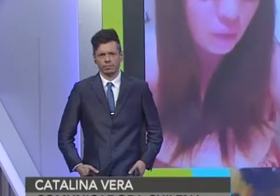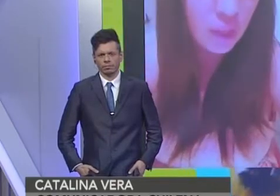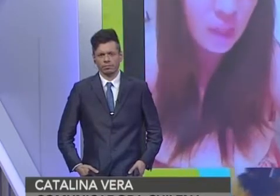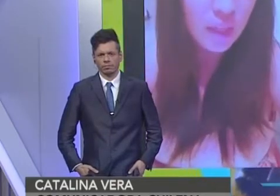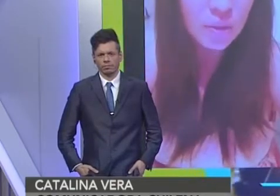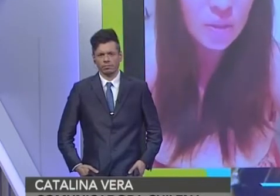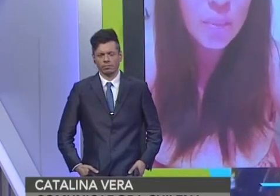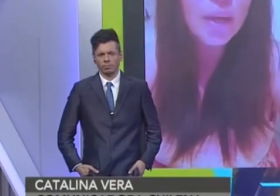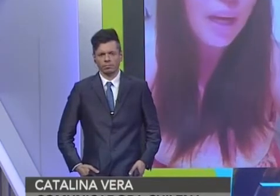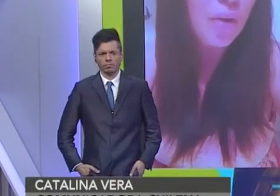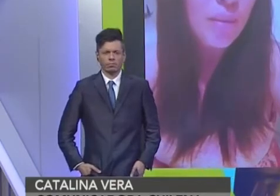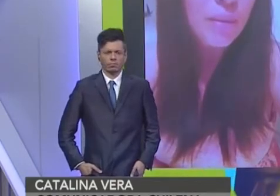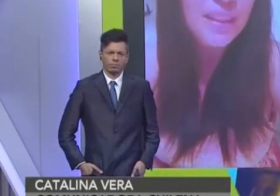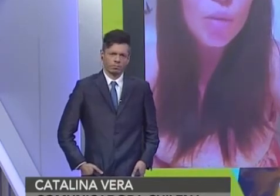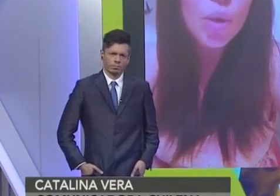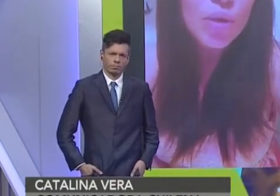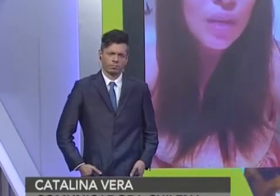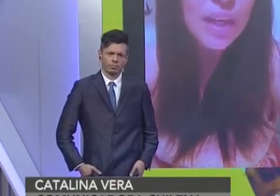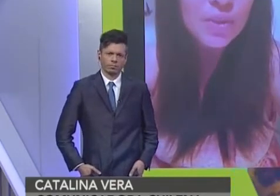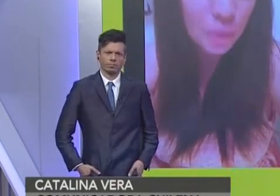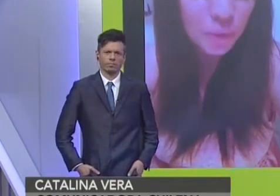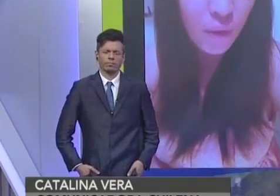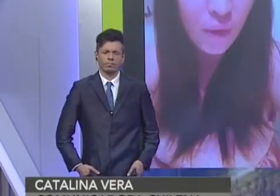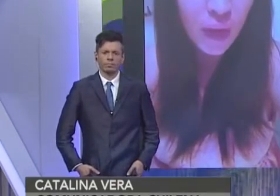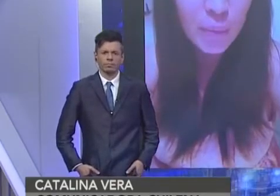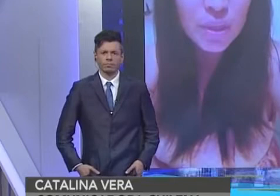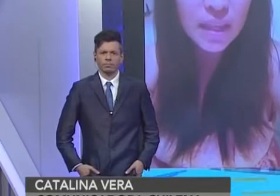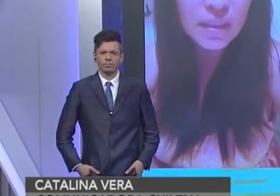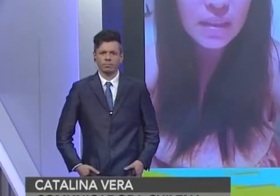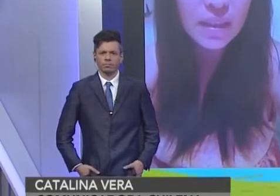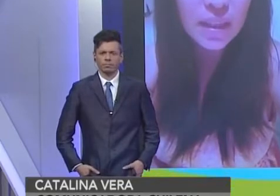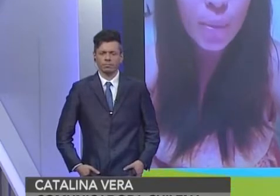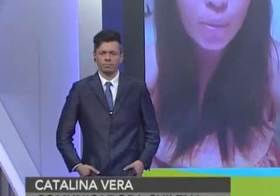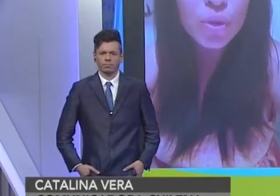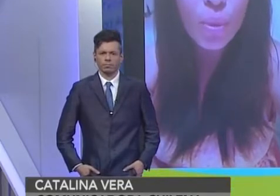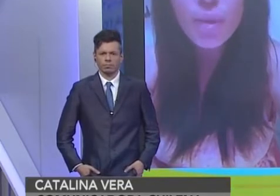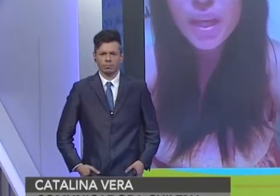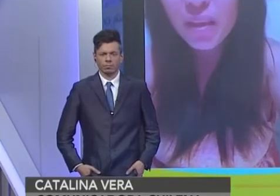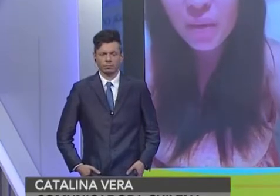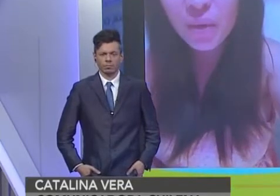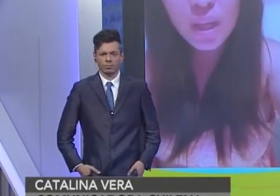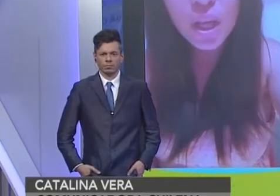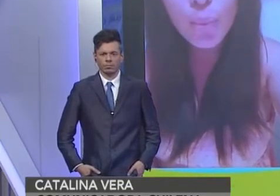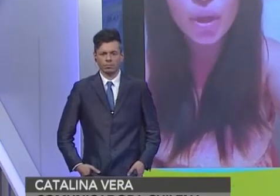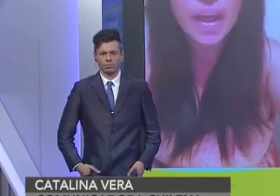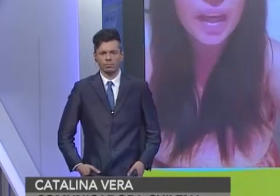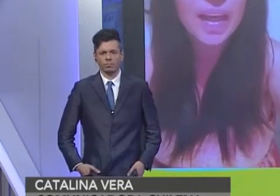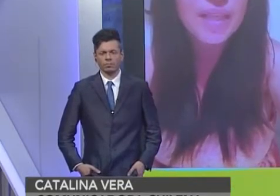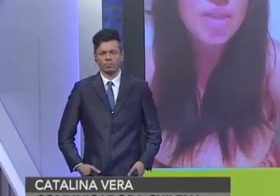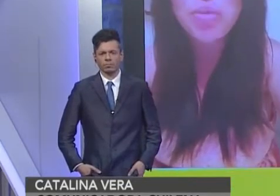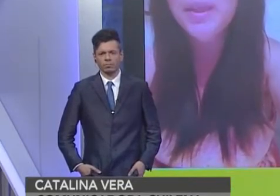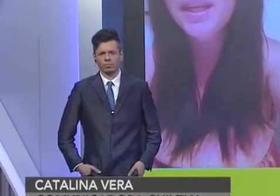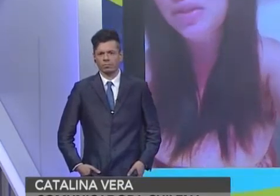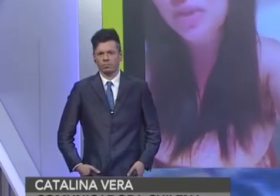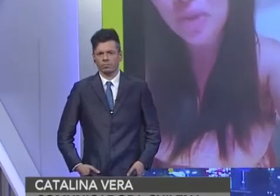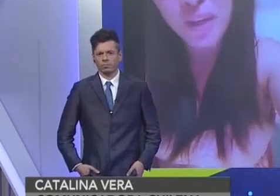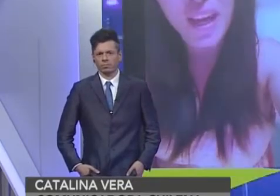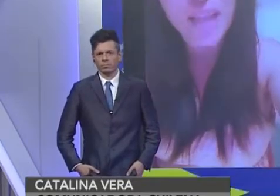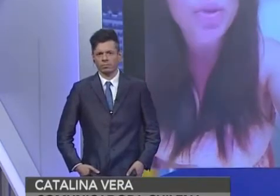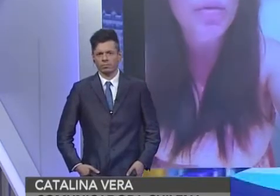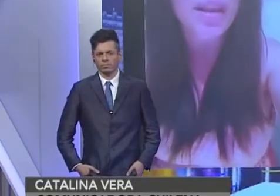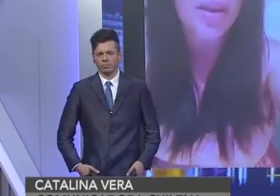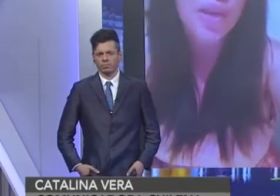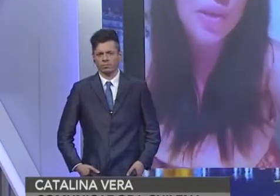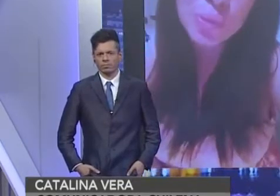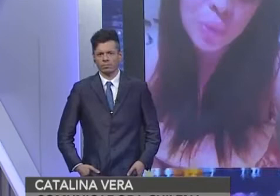abajo. Entonces, pero claro, obviamente como no es obligatorio, hay mucha gente que tiene mucho miedo porque hay conspiraciones, hay